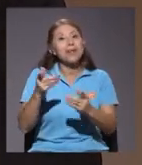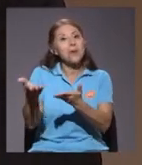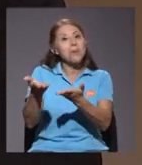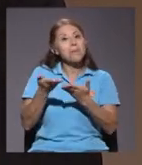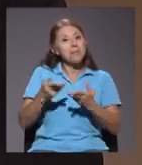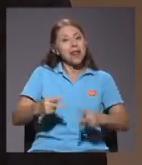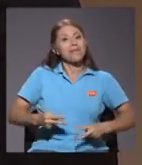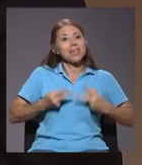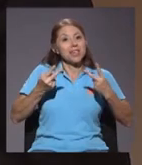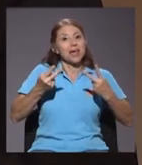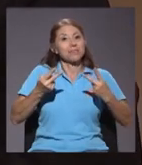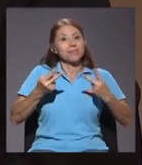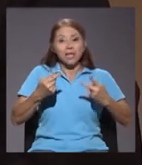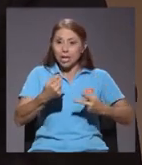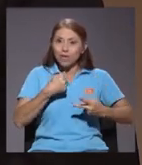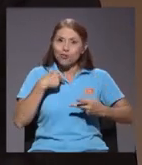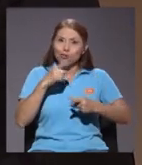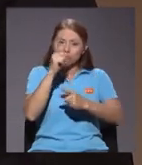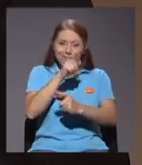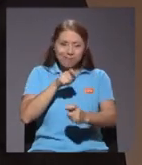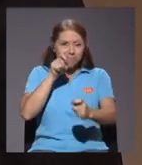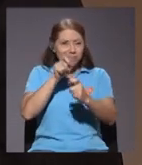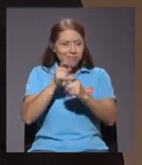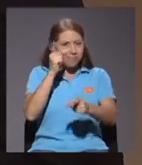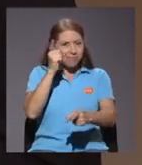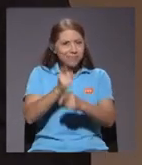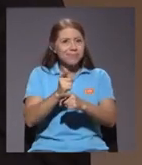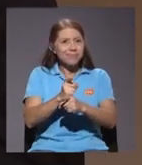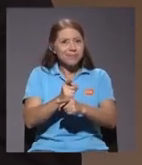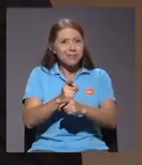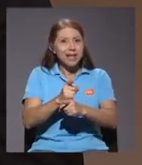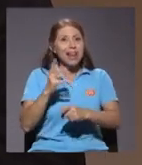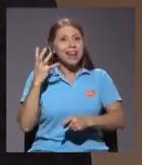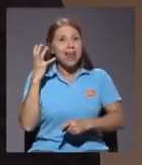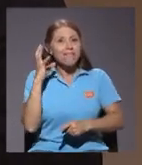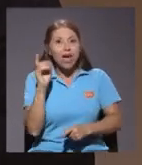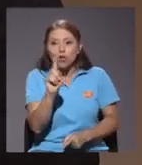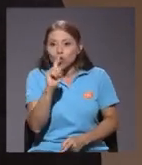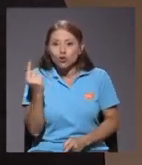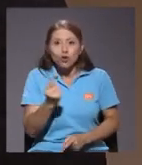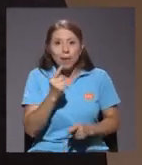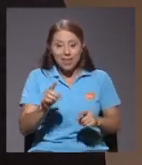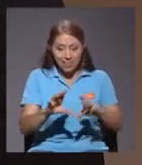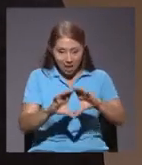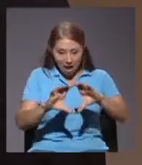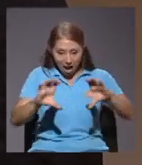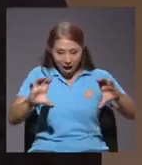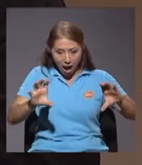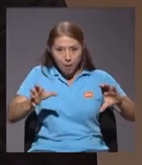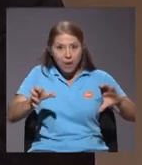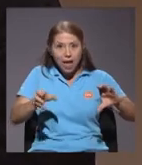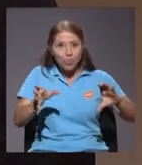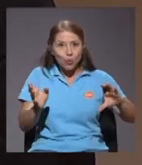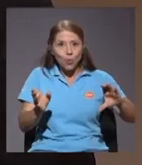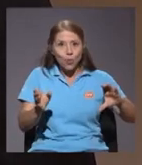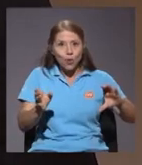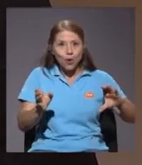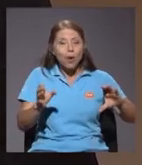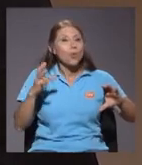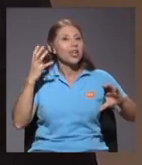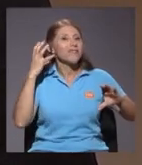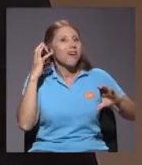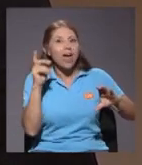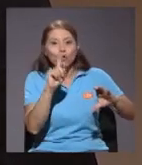conjunción de esas cosas donde la radio empezaba a ser mucho más que el aparato porque la radio la radio es producir sonido